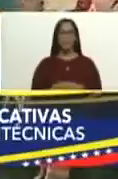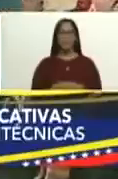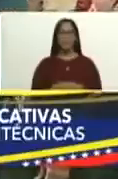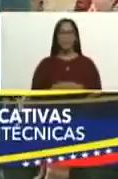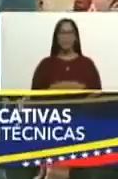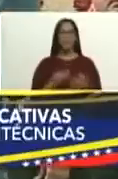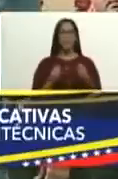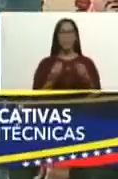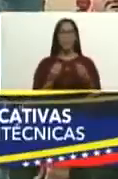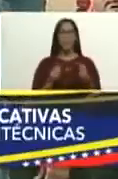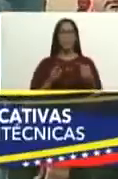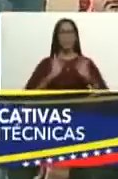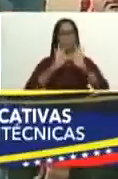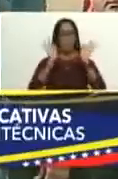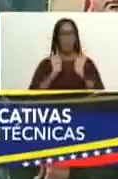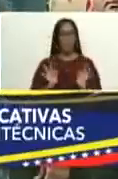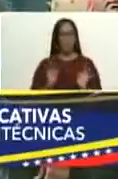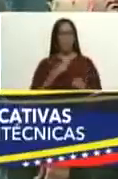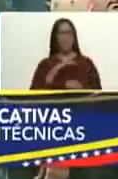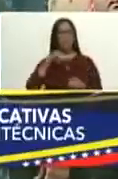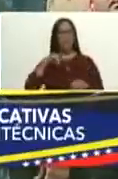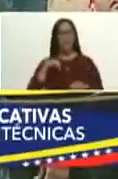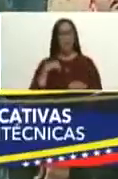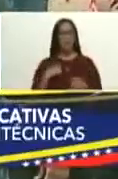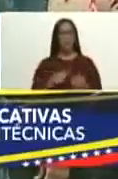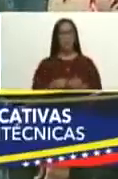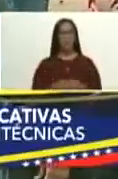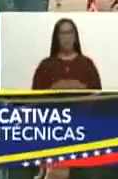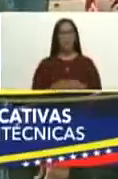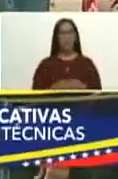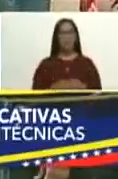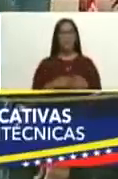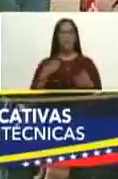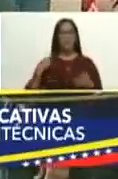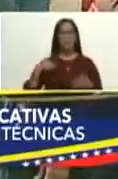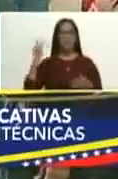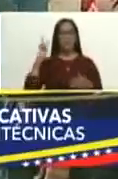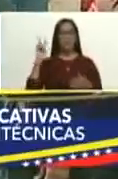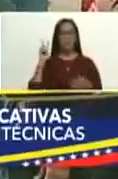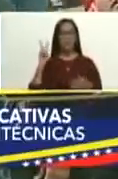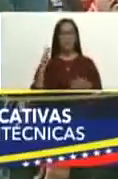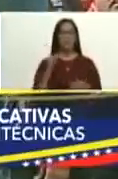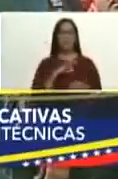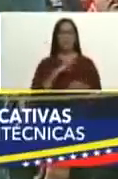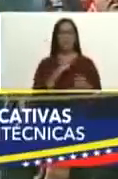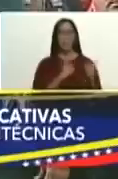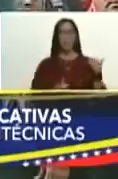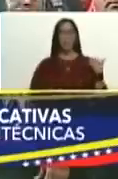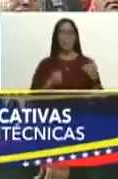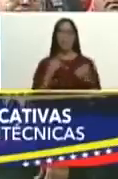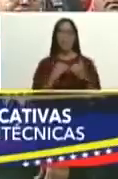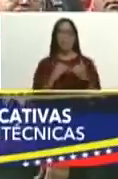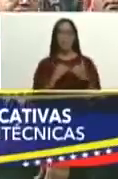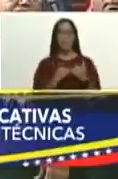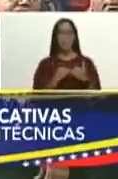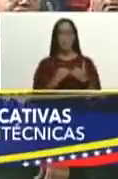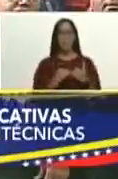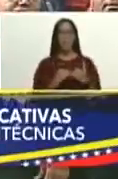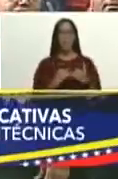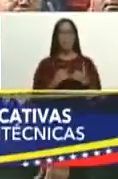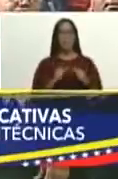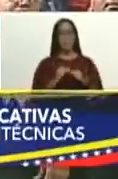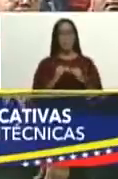mucha medida a nuestra agenda económica bolivariana. Señor presidente, y por último, para